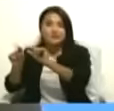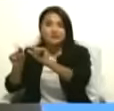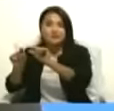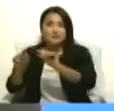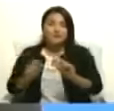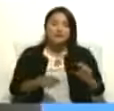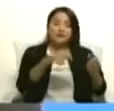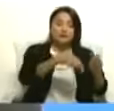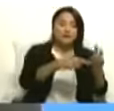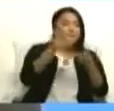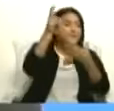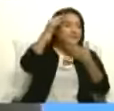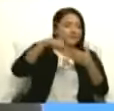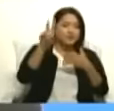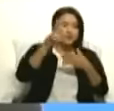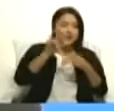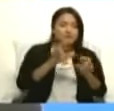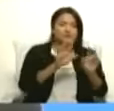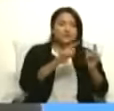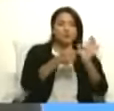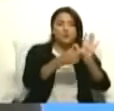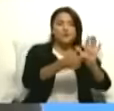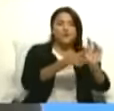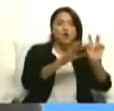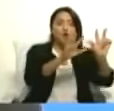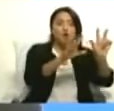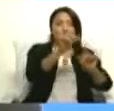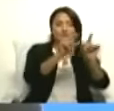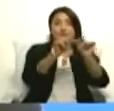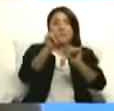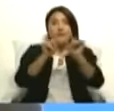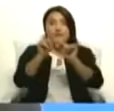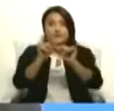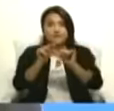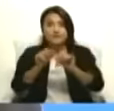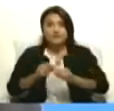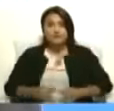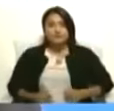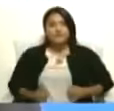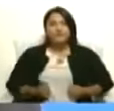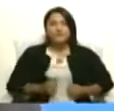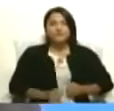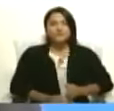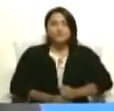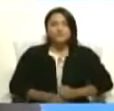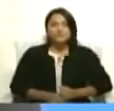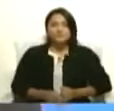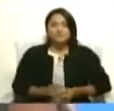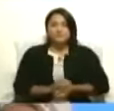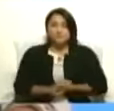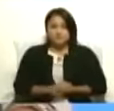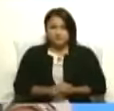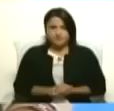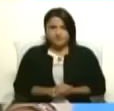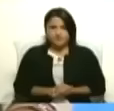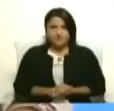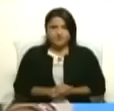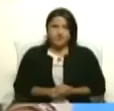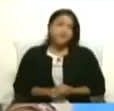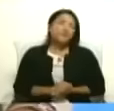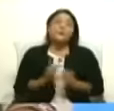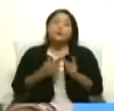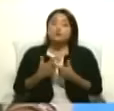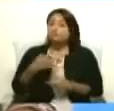a intereses extranjeros contra Venezuela qué se puede decir de la bandera como no pudieron